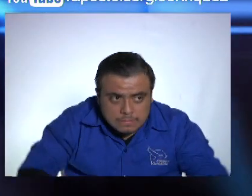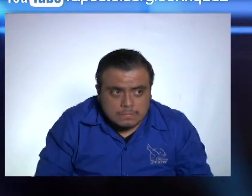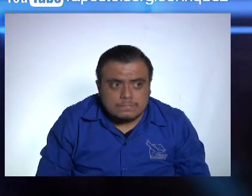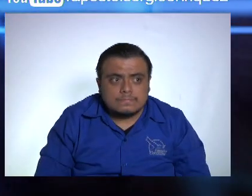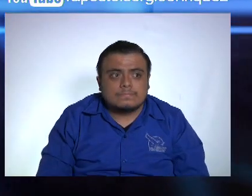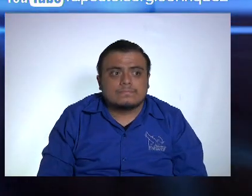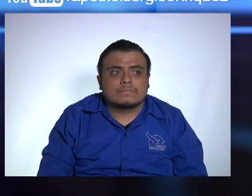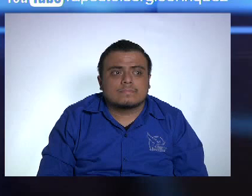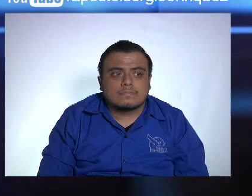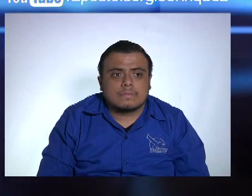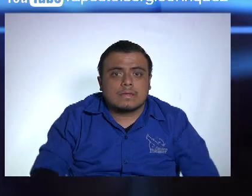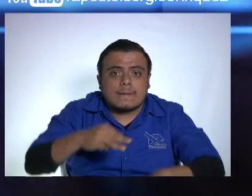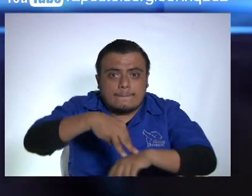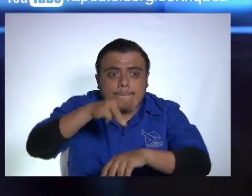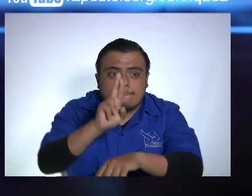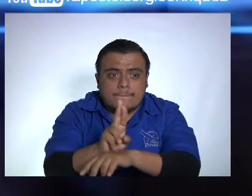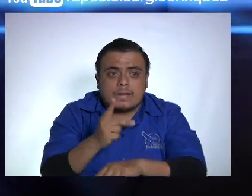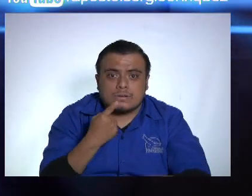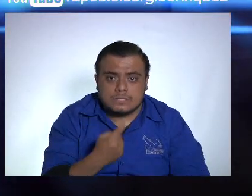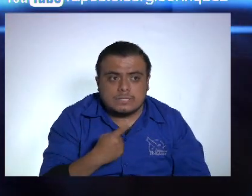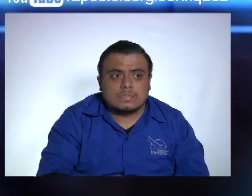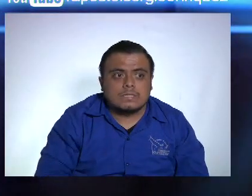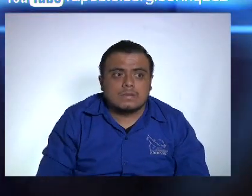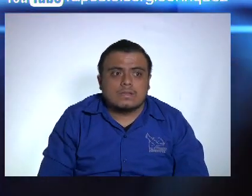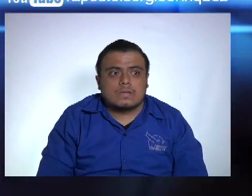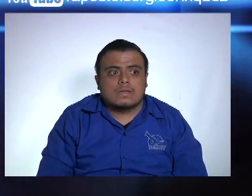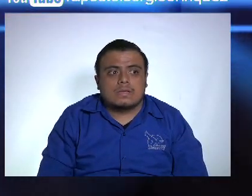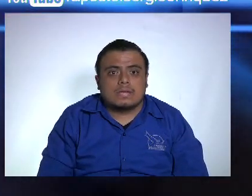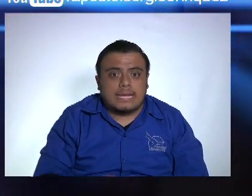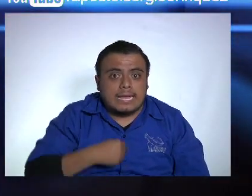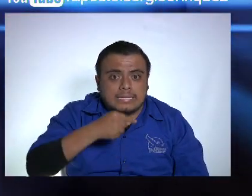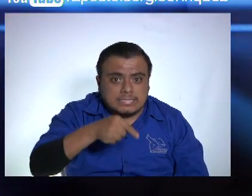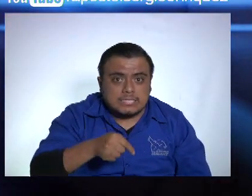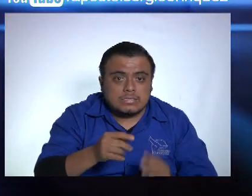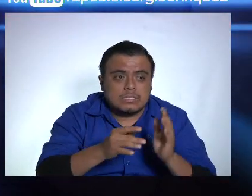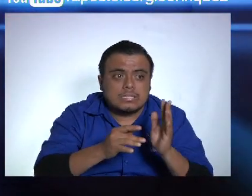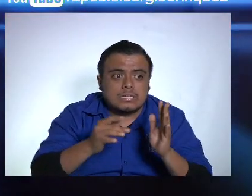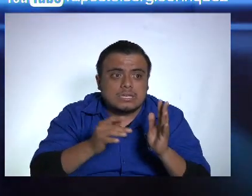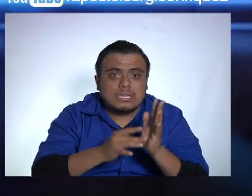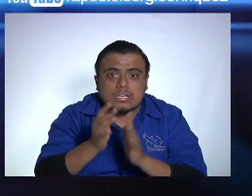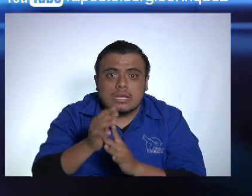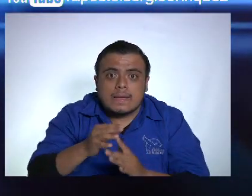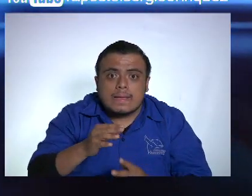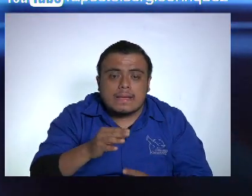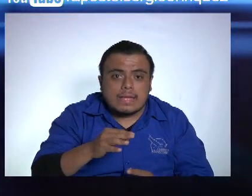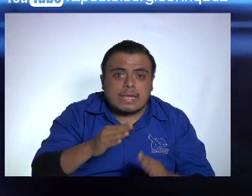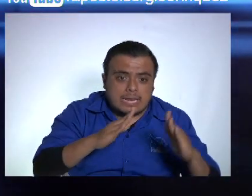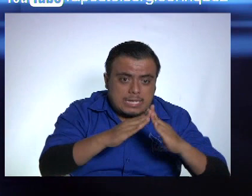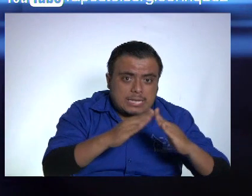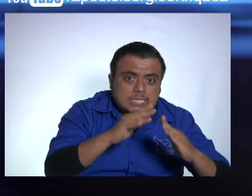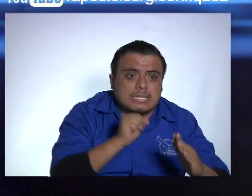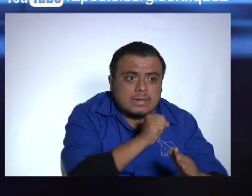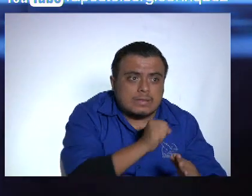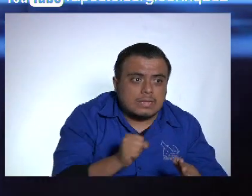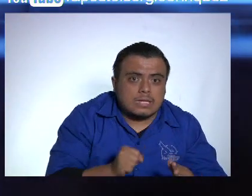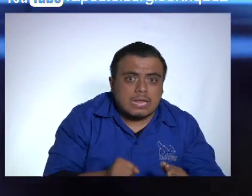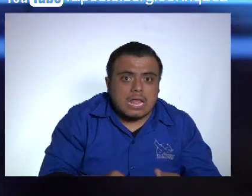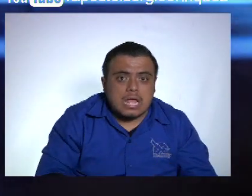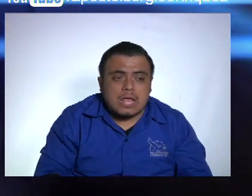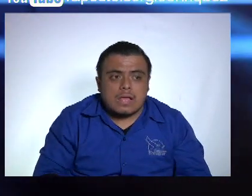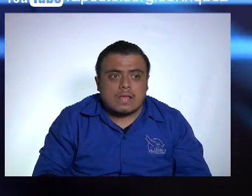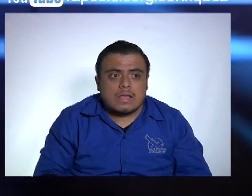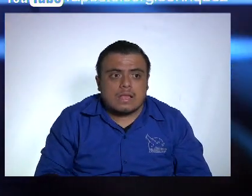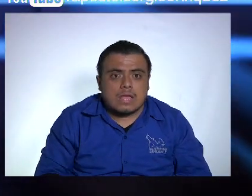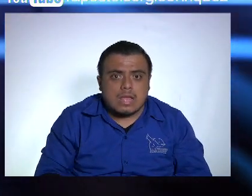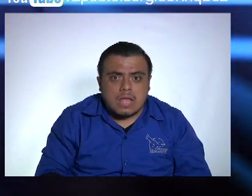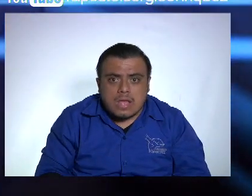Prestando él, ¿en dónde? En Betania, en casa de Simón el leproso, y sentado a la mesa,